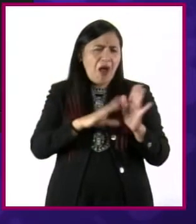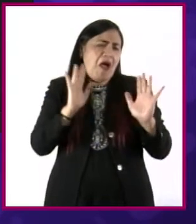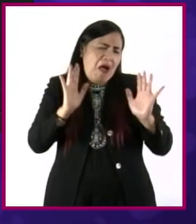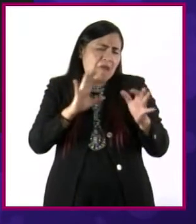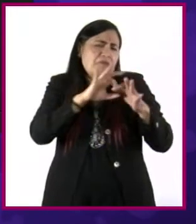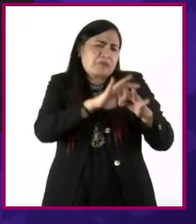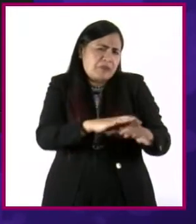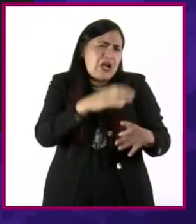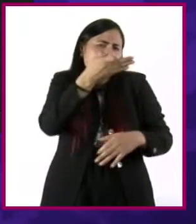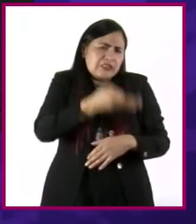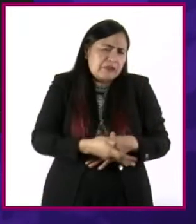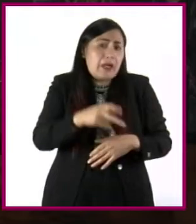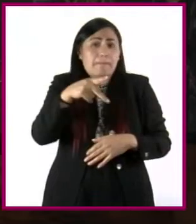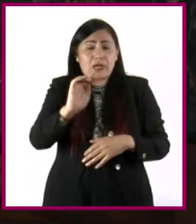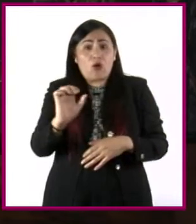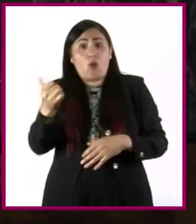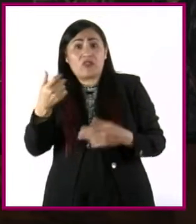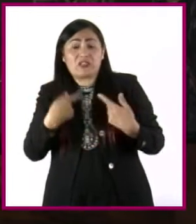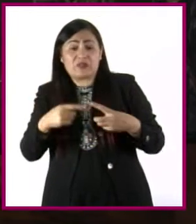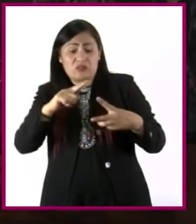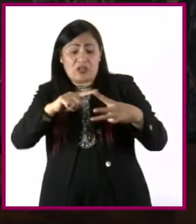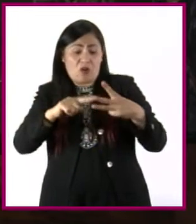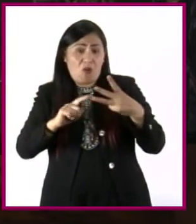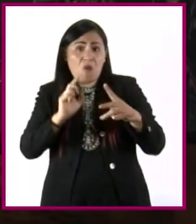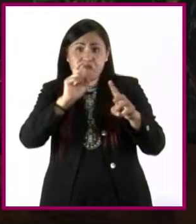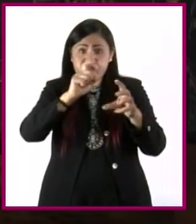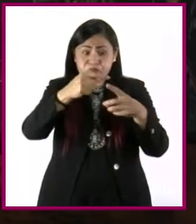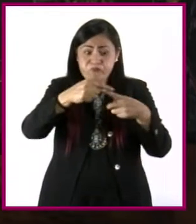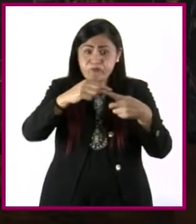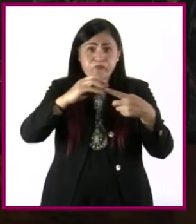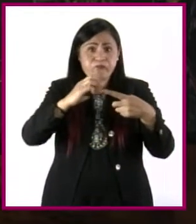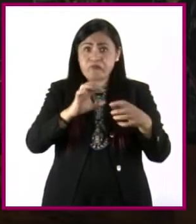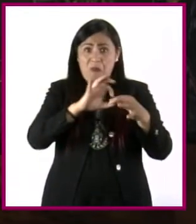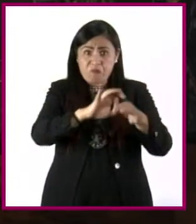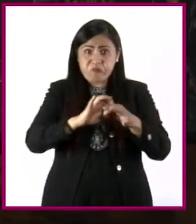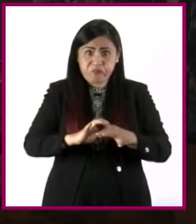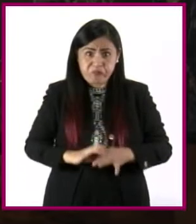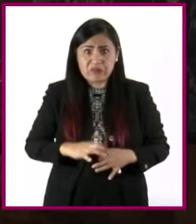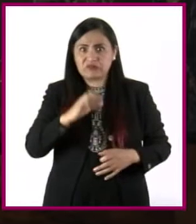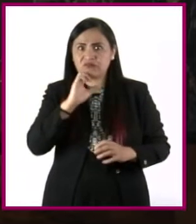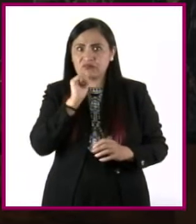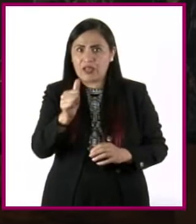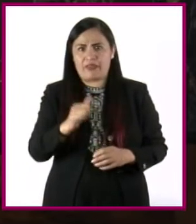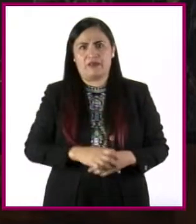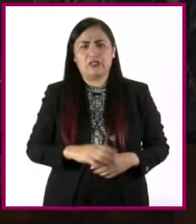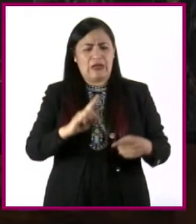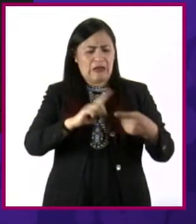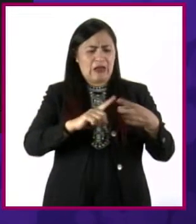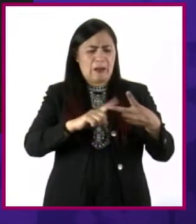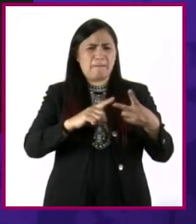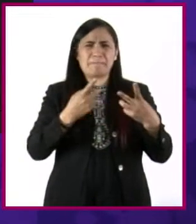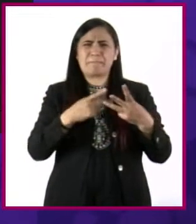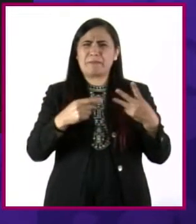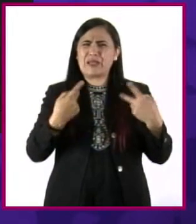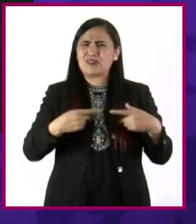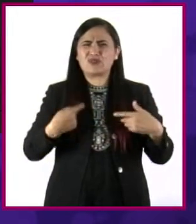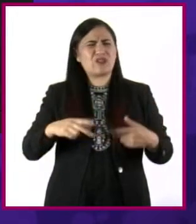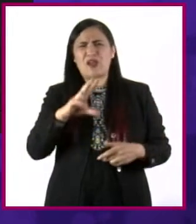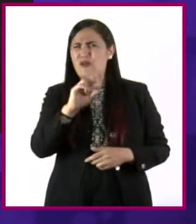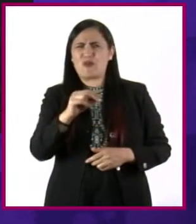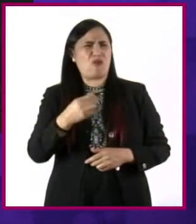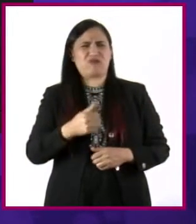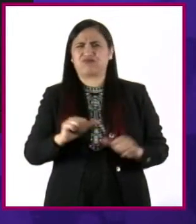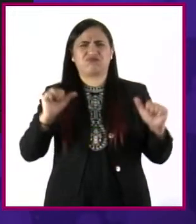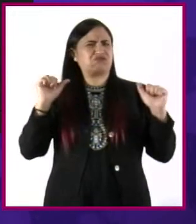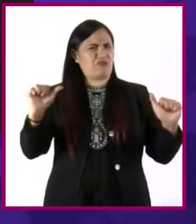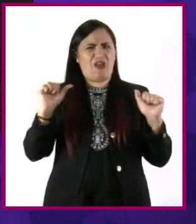en alguno de estos tres registros. ¿Qué pasa cuando una persona no está cómoda con alguna de estas concepciones? Cuando una persona